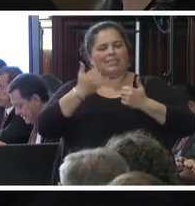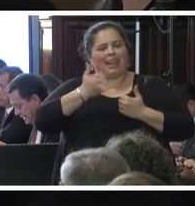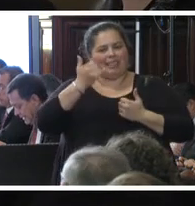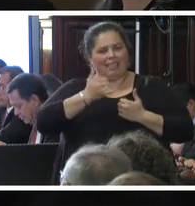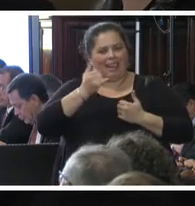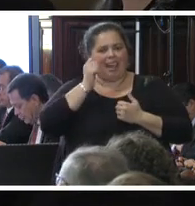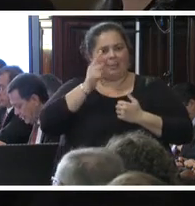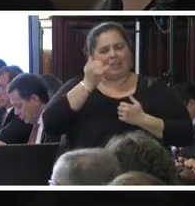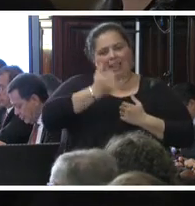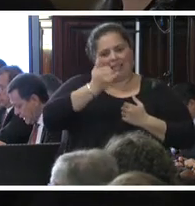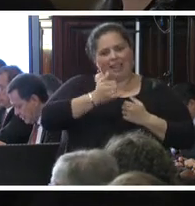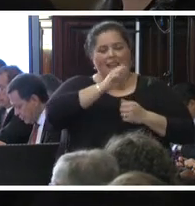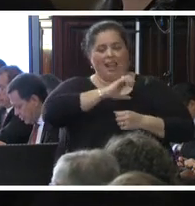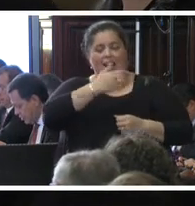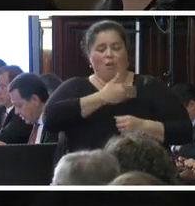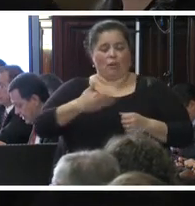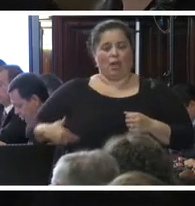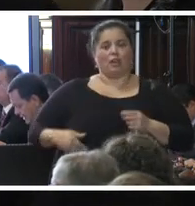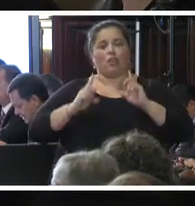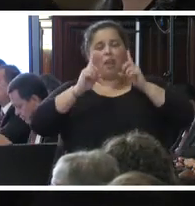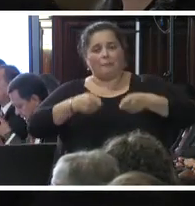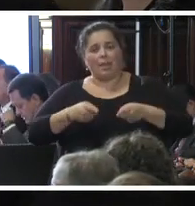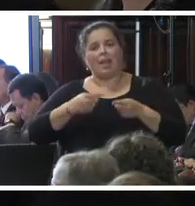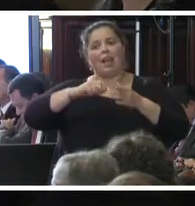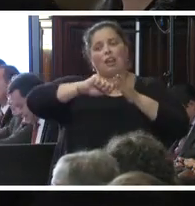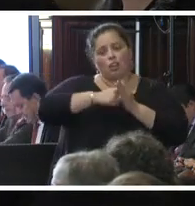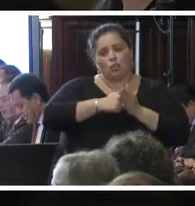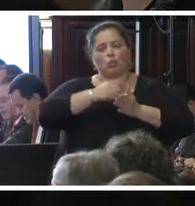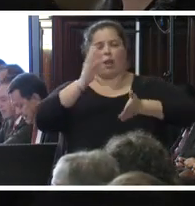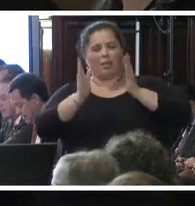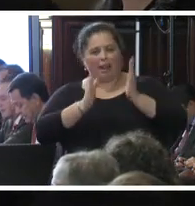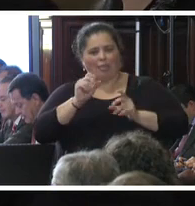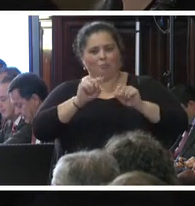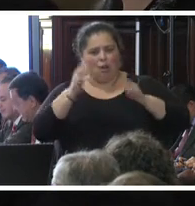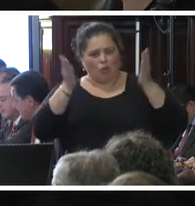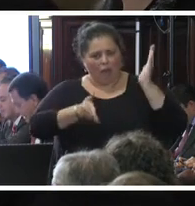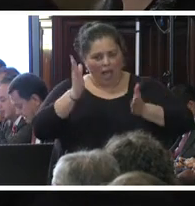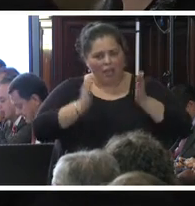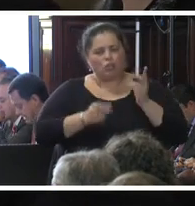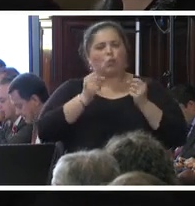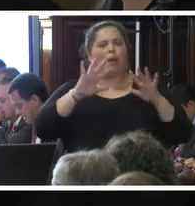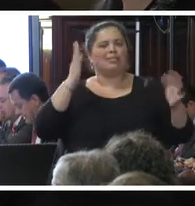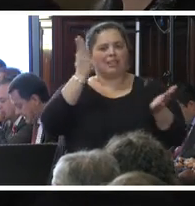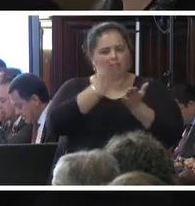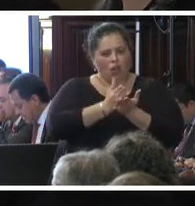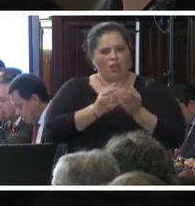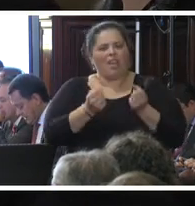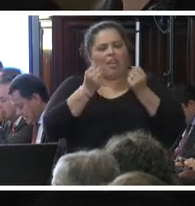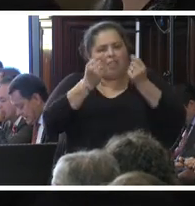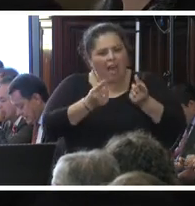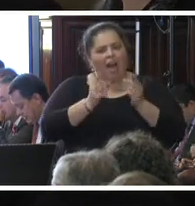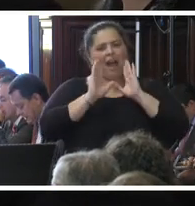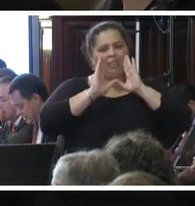tipo penal del delito de tortura y otros tratos o penas crueles, inhumanas y degradantes y sus sanciones, y establecer medidas de atención,